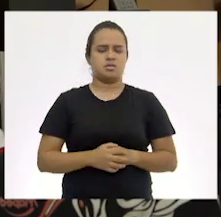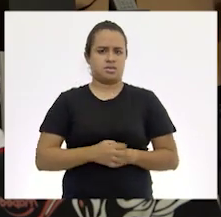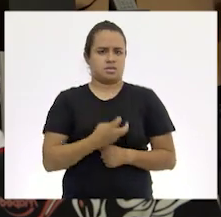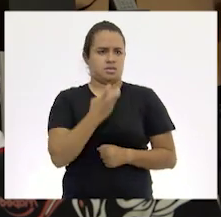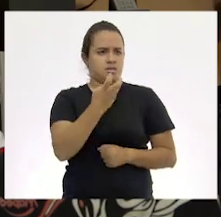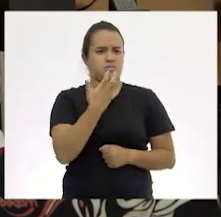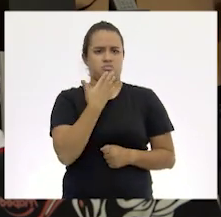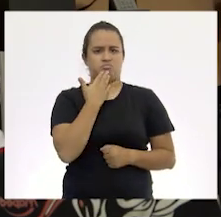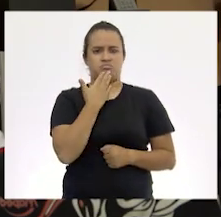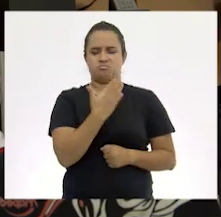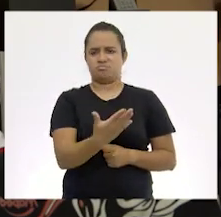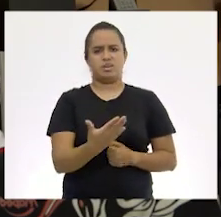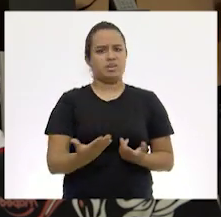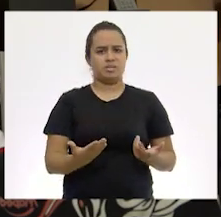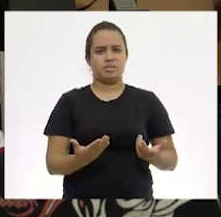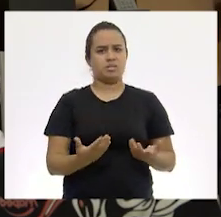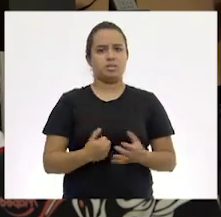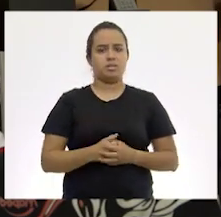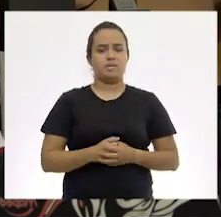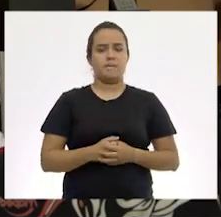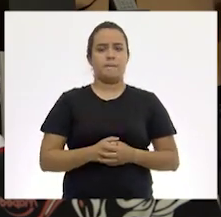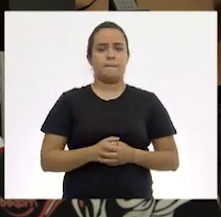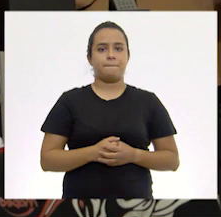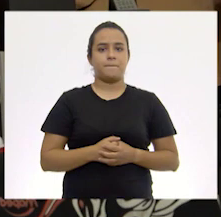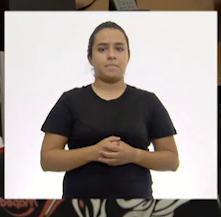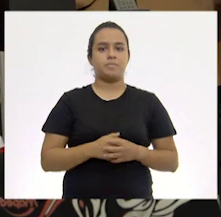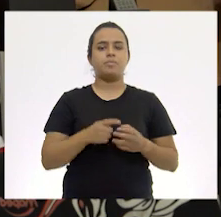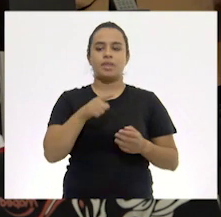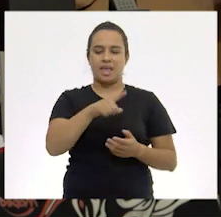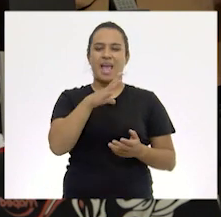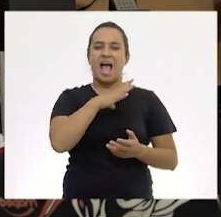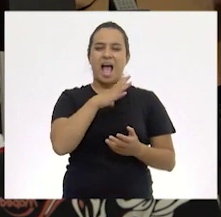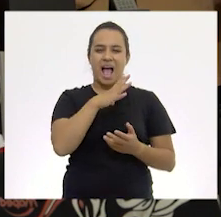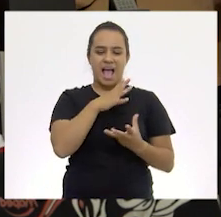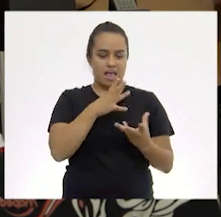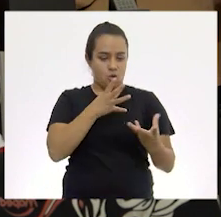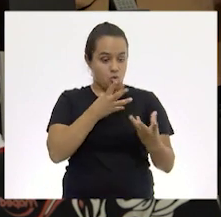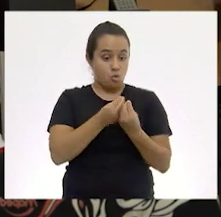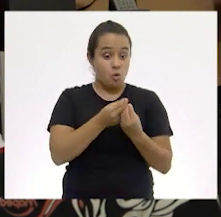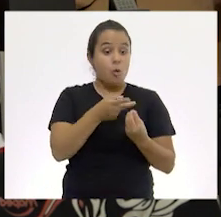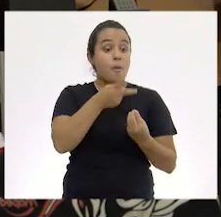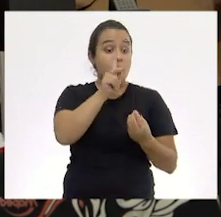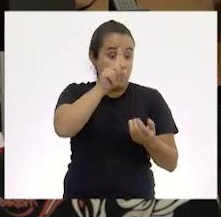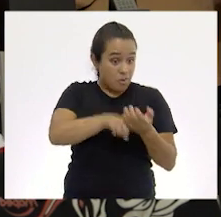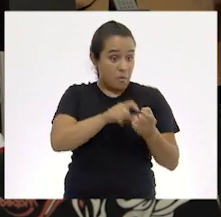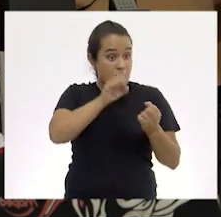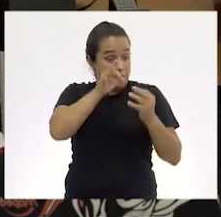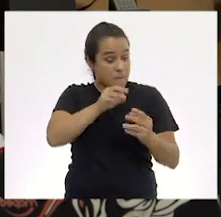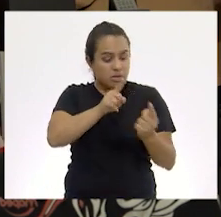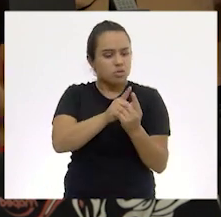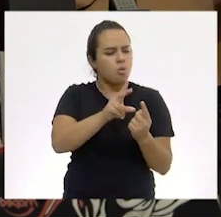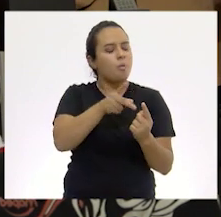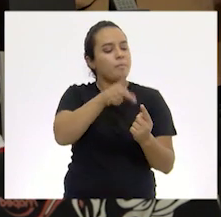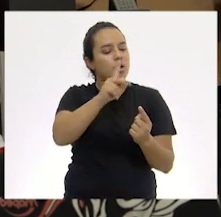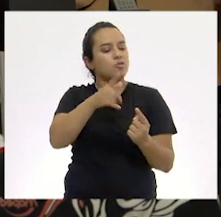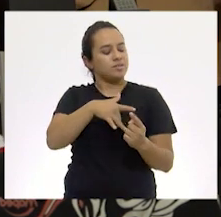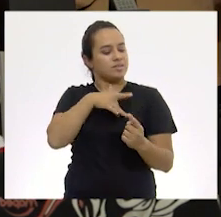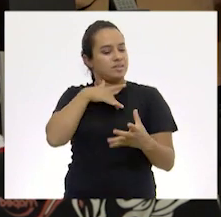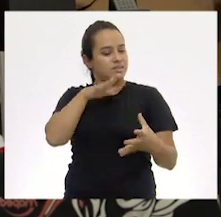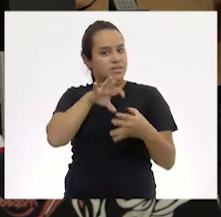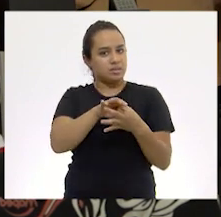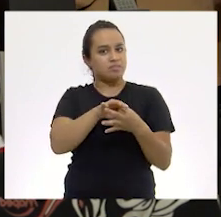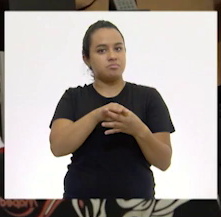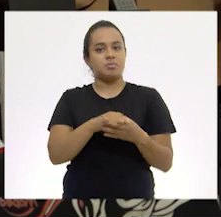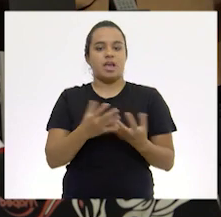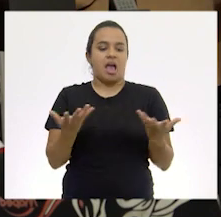que podamos estar cerca pero lejos haciendo nuestras actividades diarias, pudiendo expresarnos con